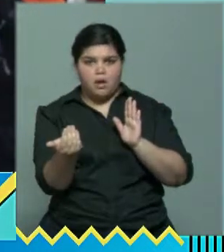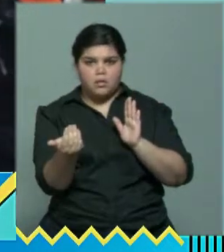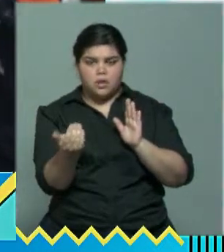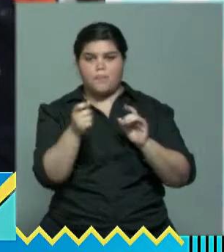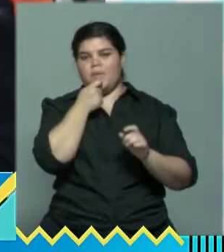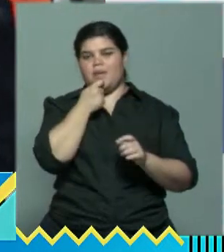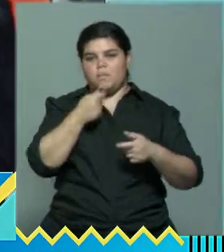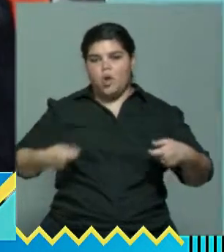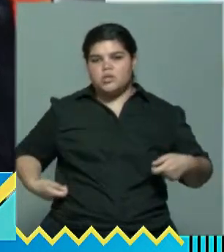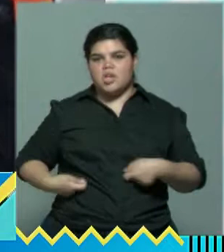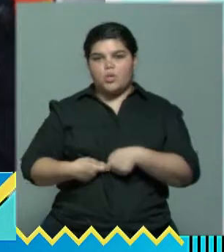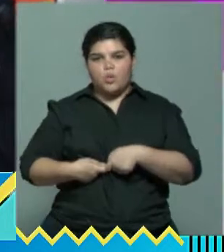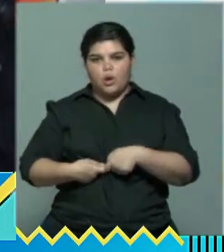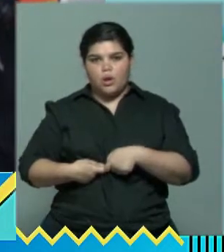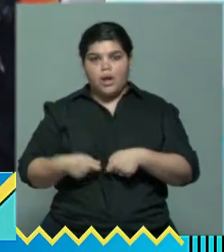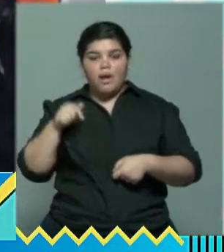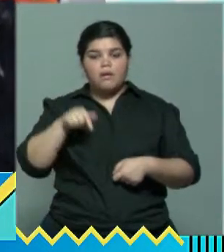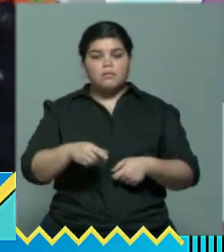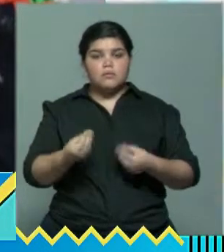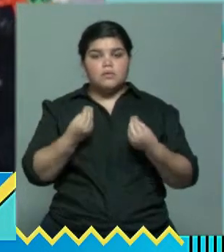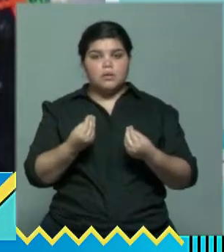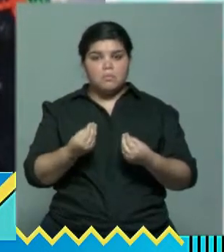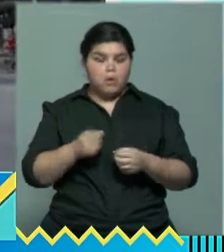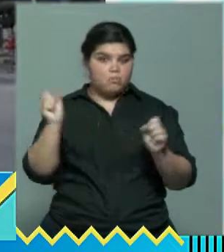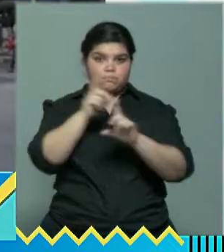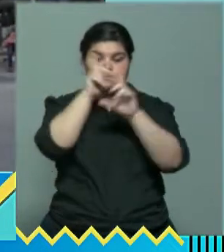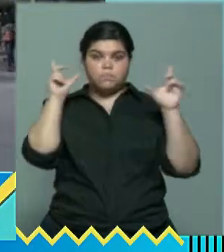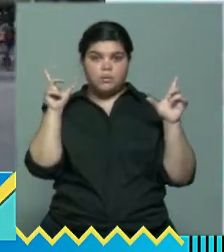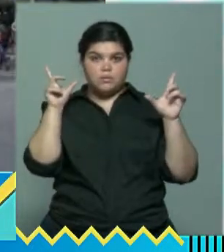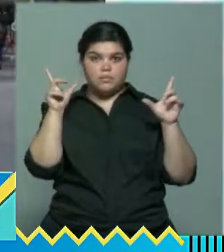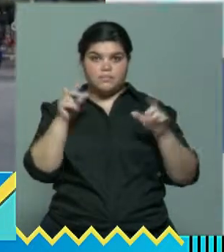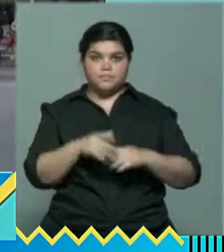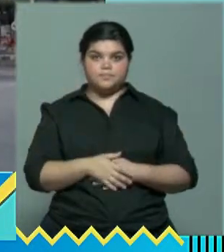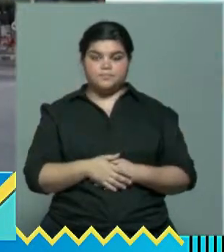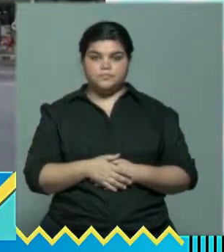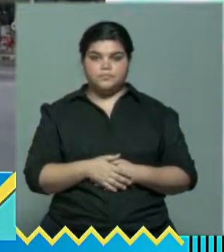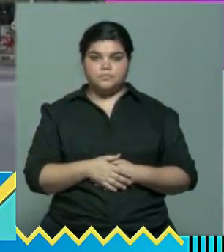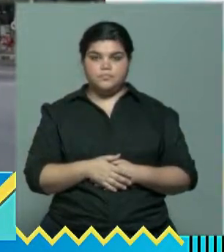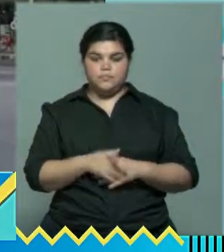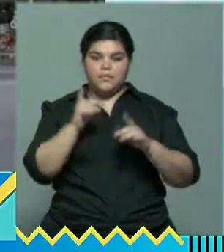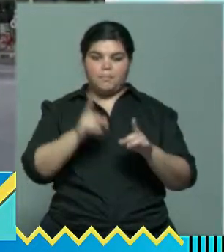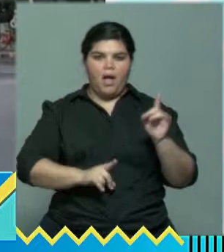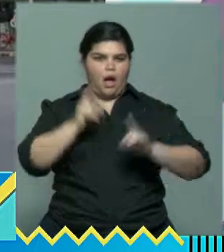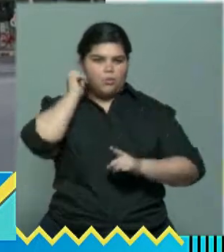cinturón de seguridad en su momento fue también novedoso y aquellos más grandes, ¿no es cierto?, recordarán en Mendoza como